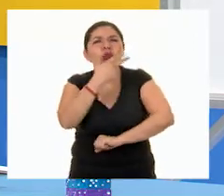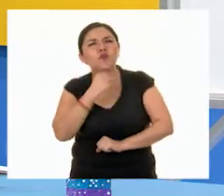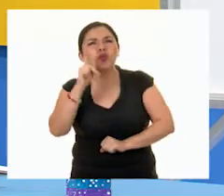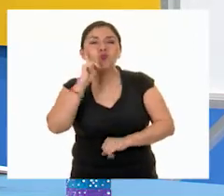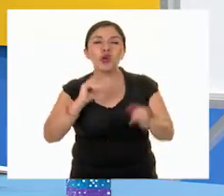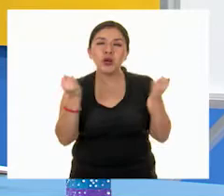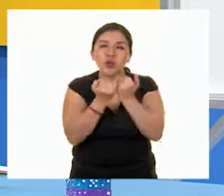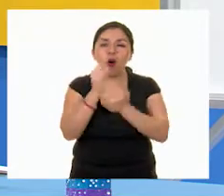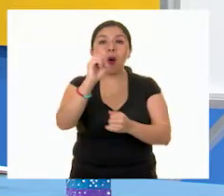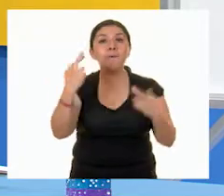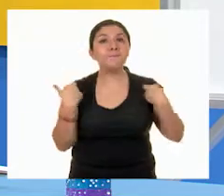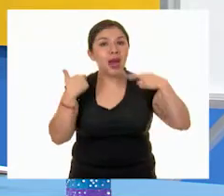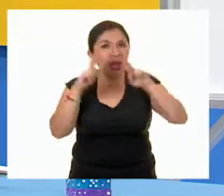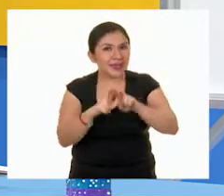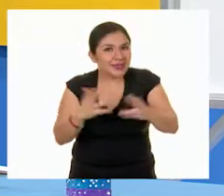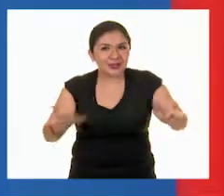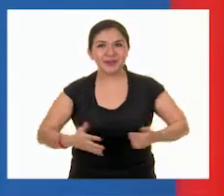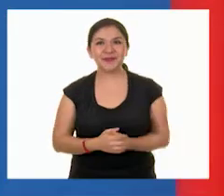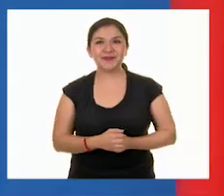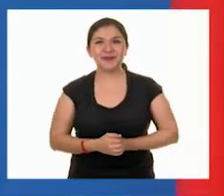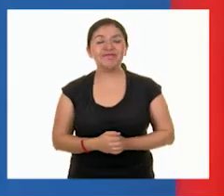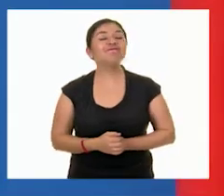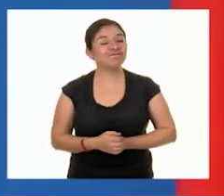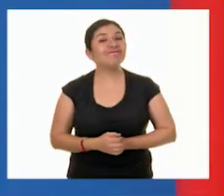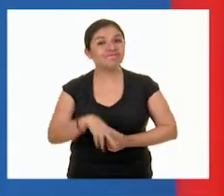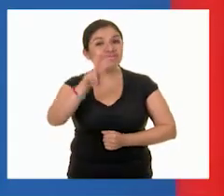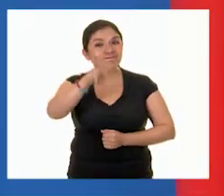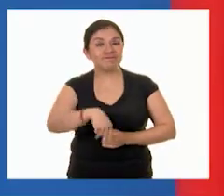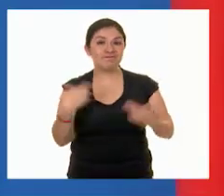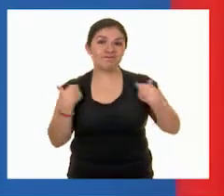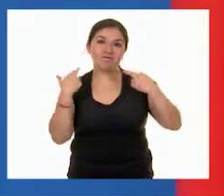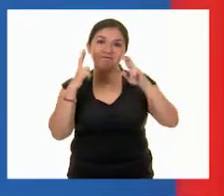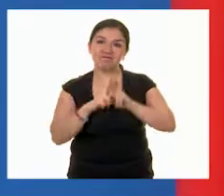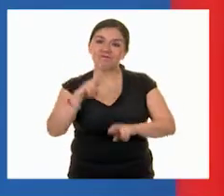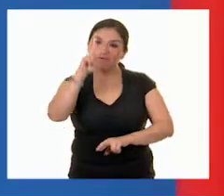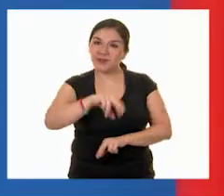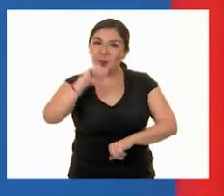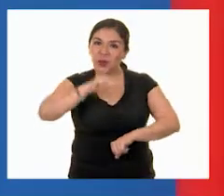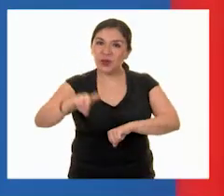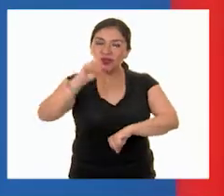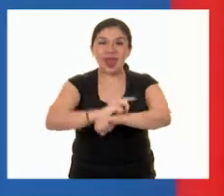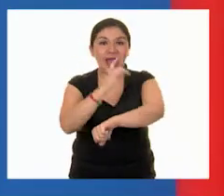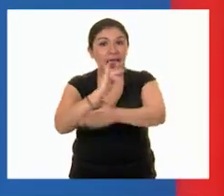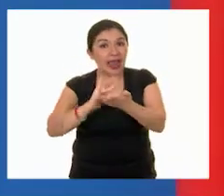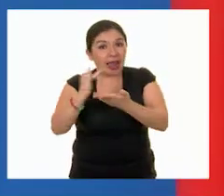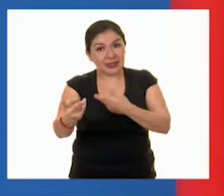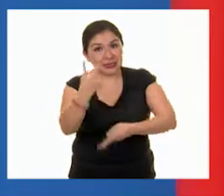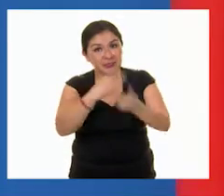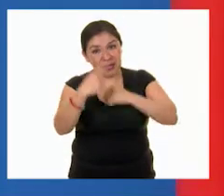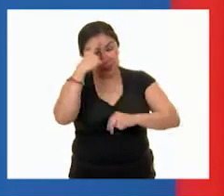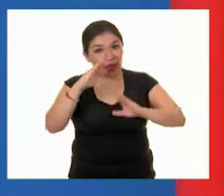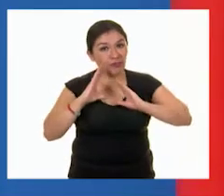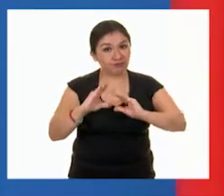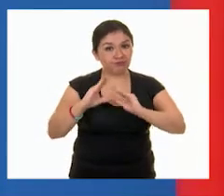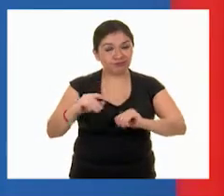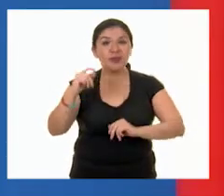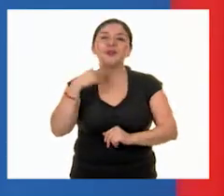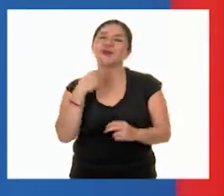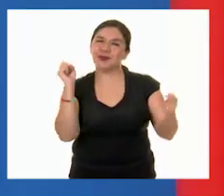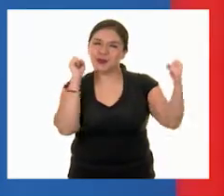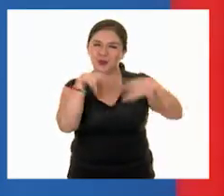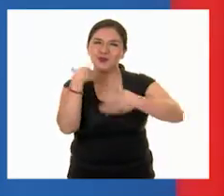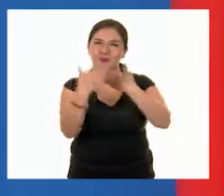compañera, con su maestra o maestro. Así es. Maestra Diana, muchas gracias por estar con nosotros en esta clase y nos vemos en